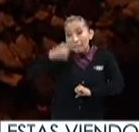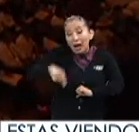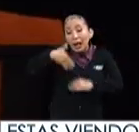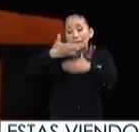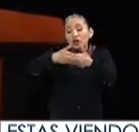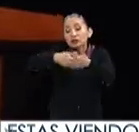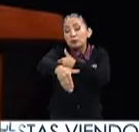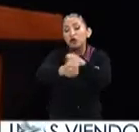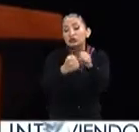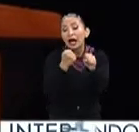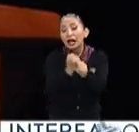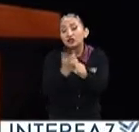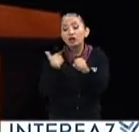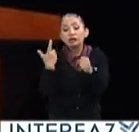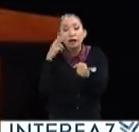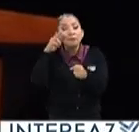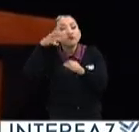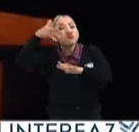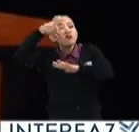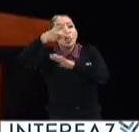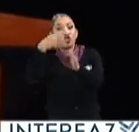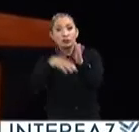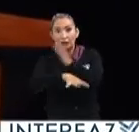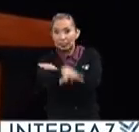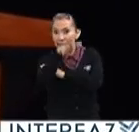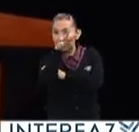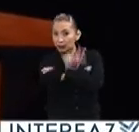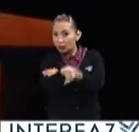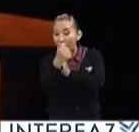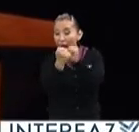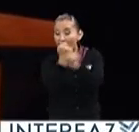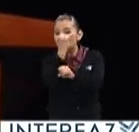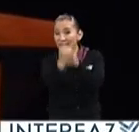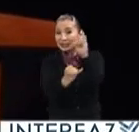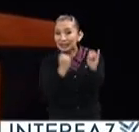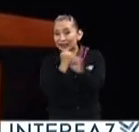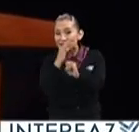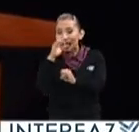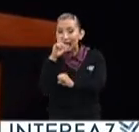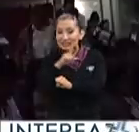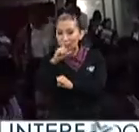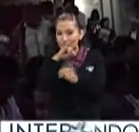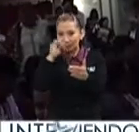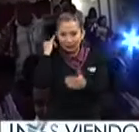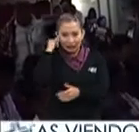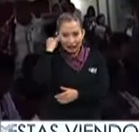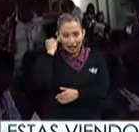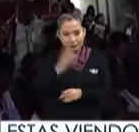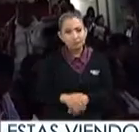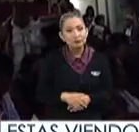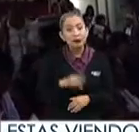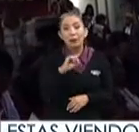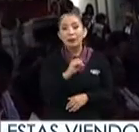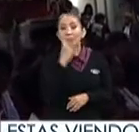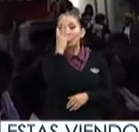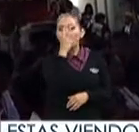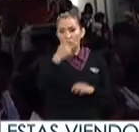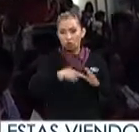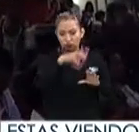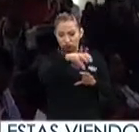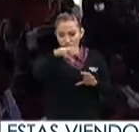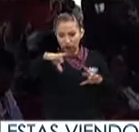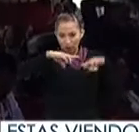los próximos años y con vistas al 2019, Año Internacional de las Lenguas Indígenas. En las 24